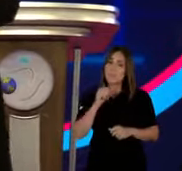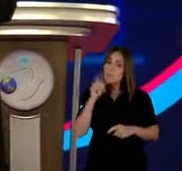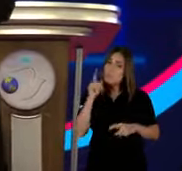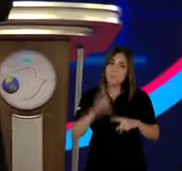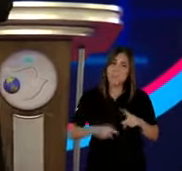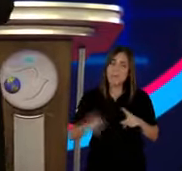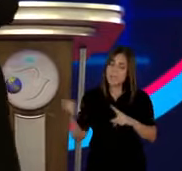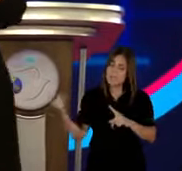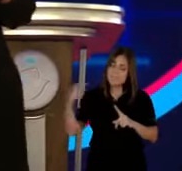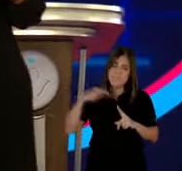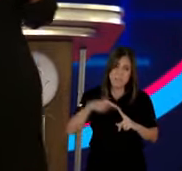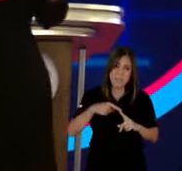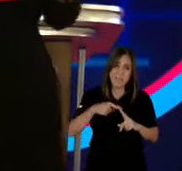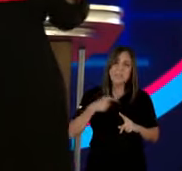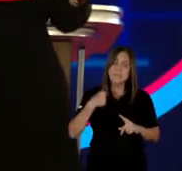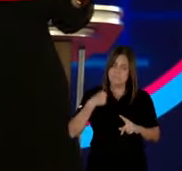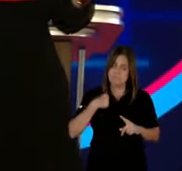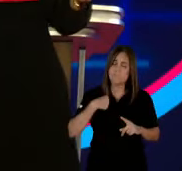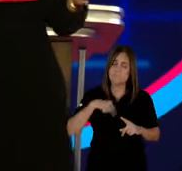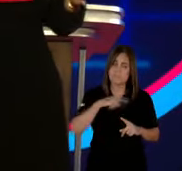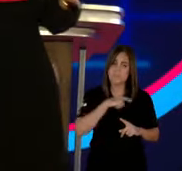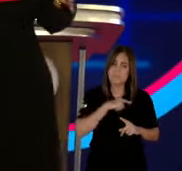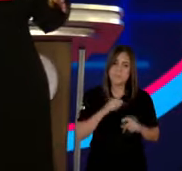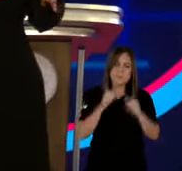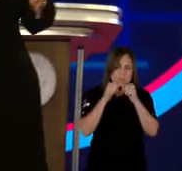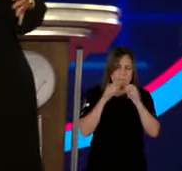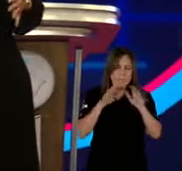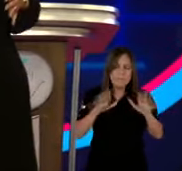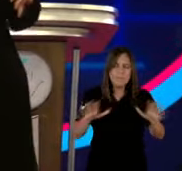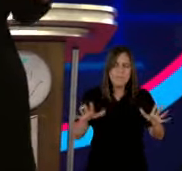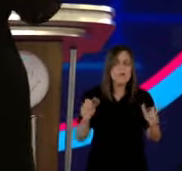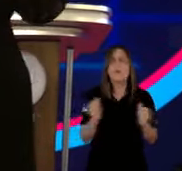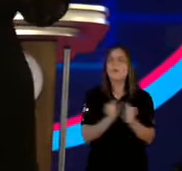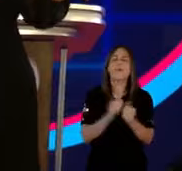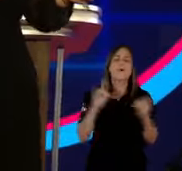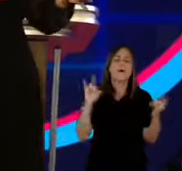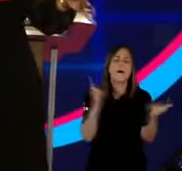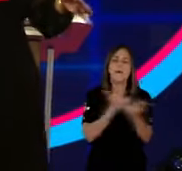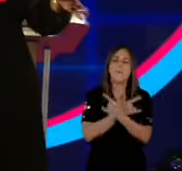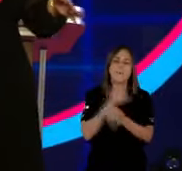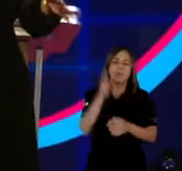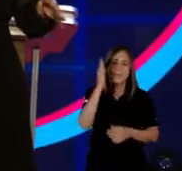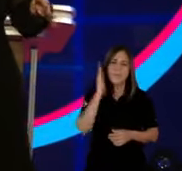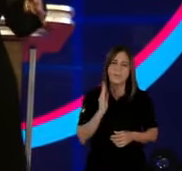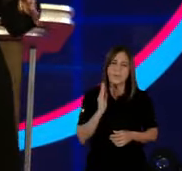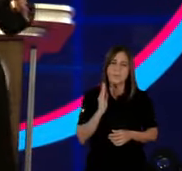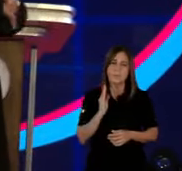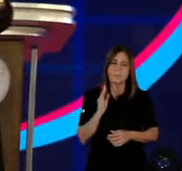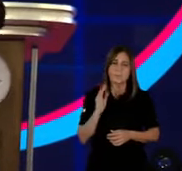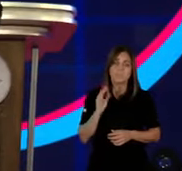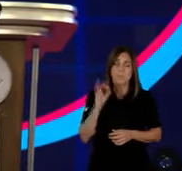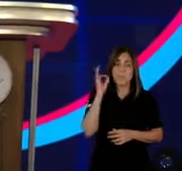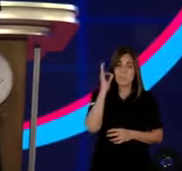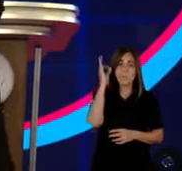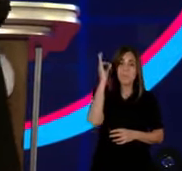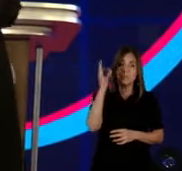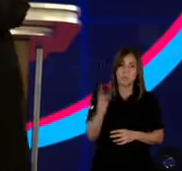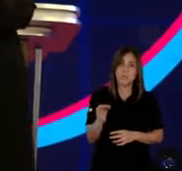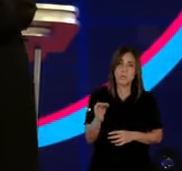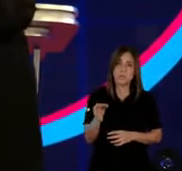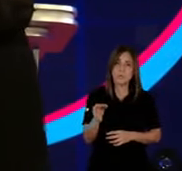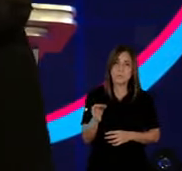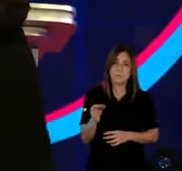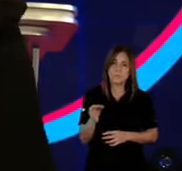Estamos expectantes por los meses subsiguientes, los días subsiguientes. Y yo exhorto a todo este pueblo,